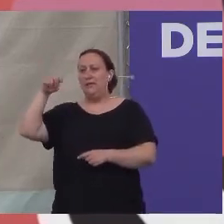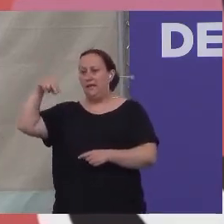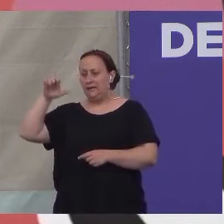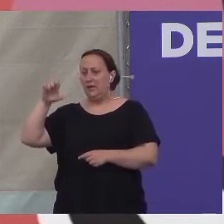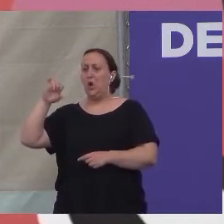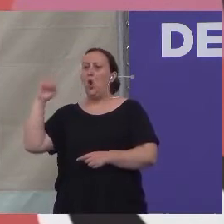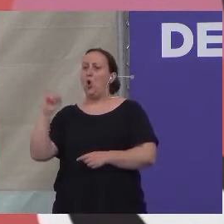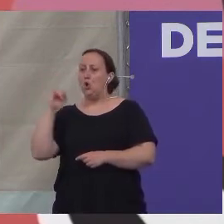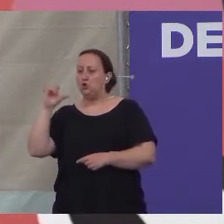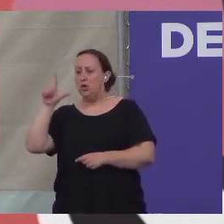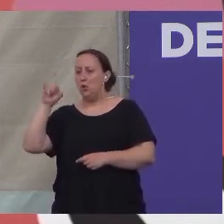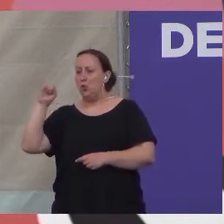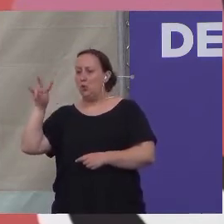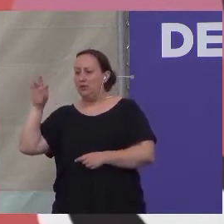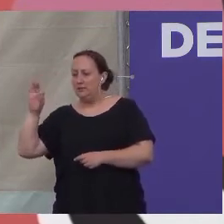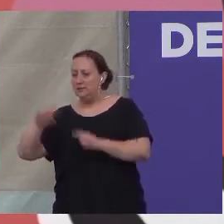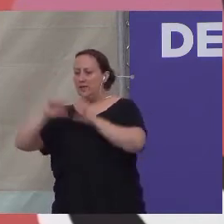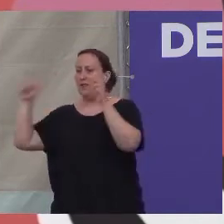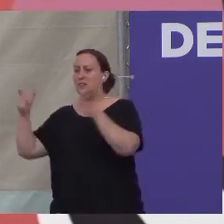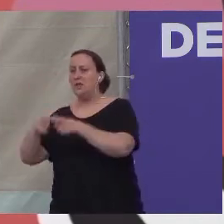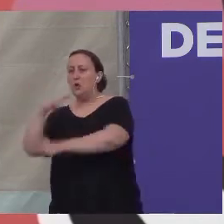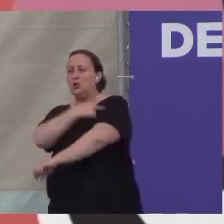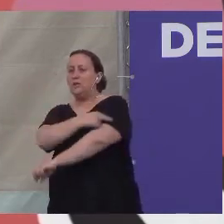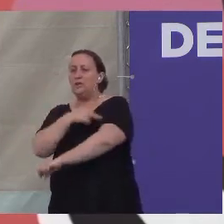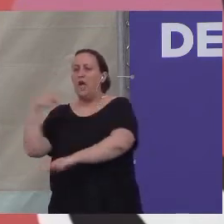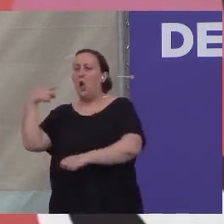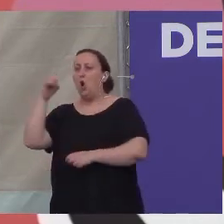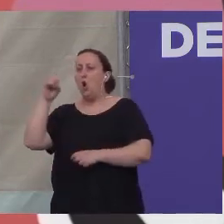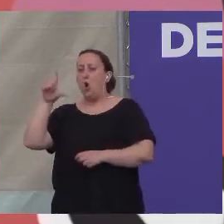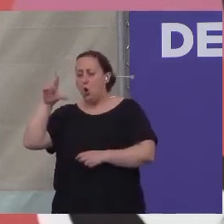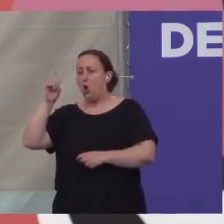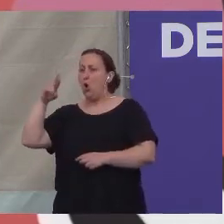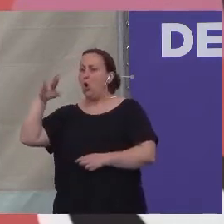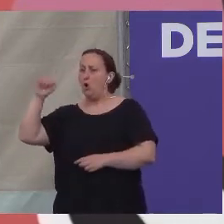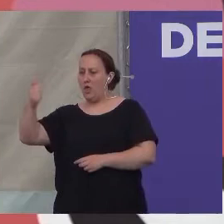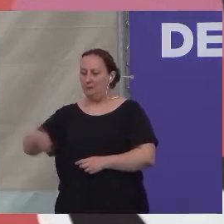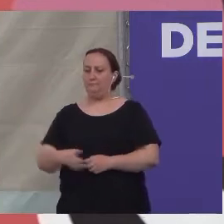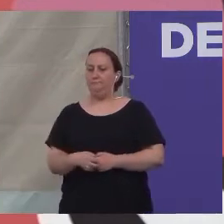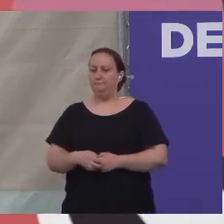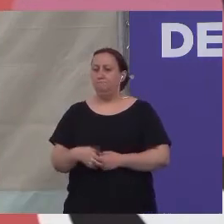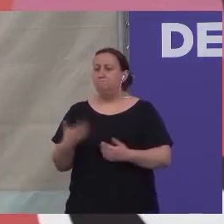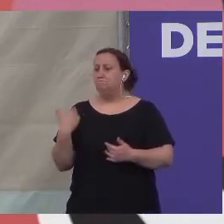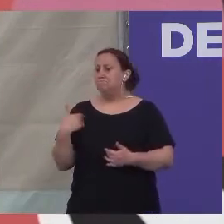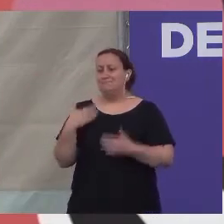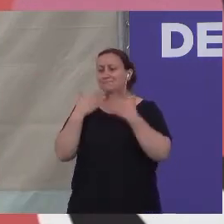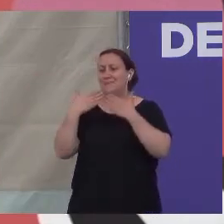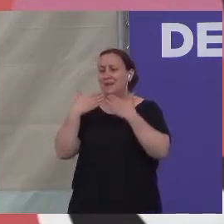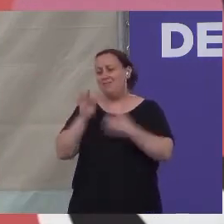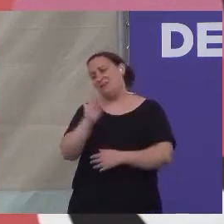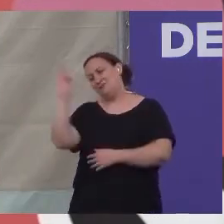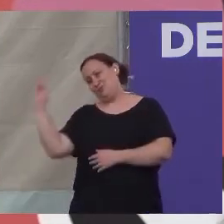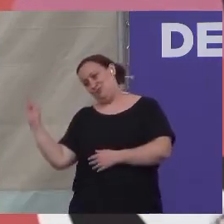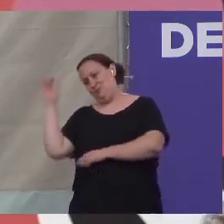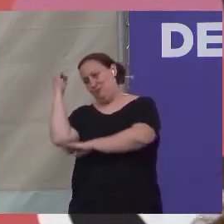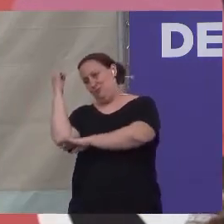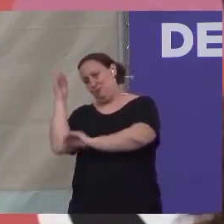Llopis; y por el círculo de Sanidad, Gloria Folch Blanca. Y nada, muchas gracias y os dejamos con ellos.